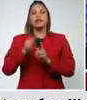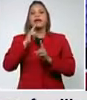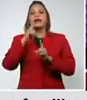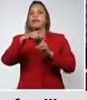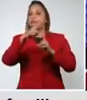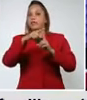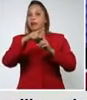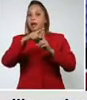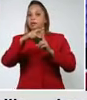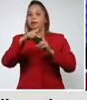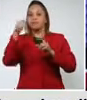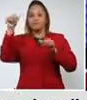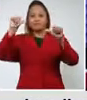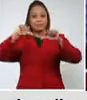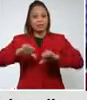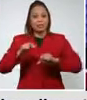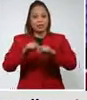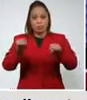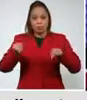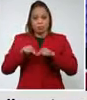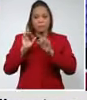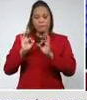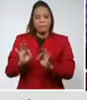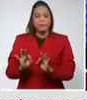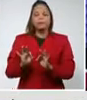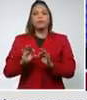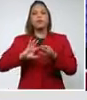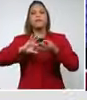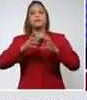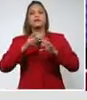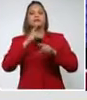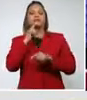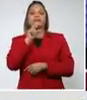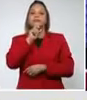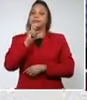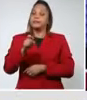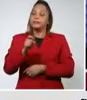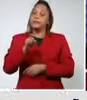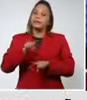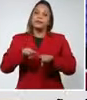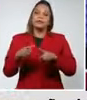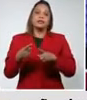las complicaciones que presentó y lamentablemente